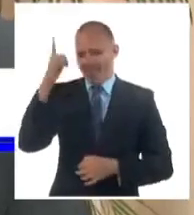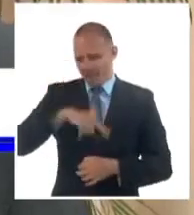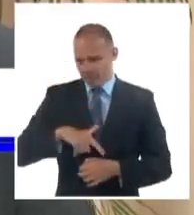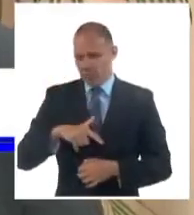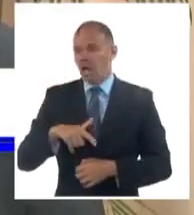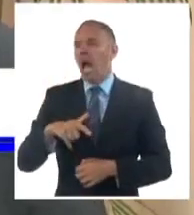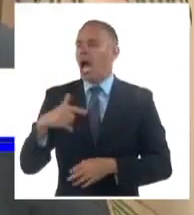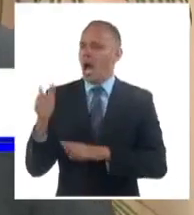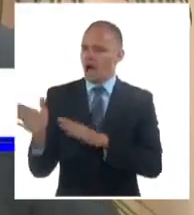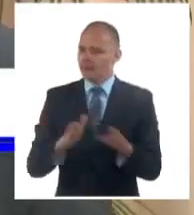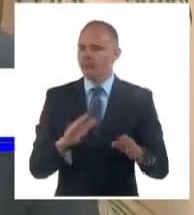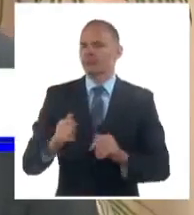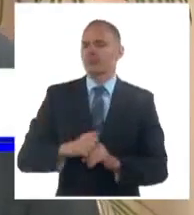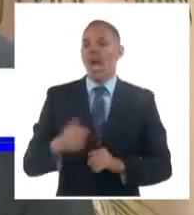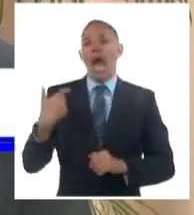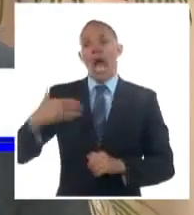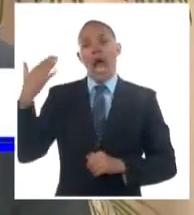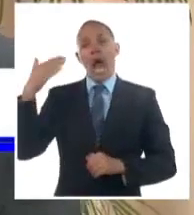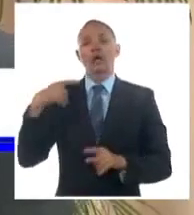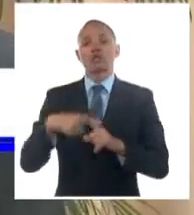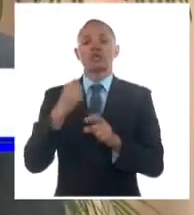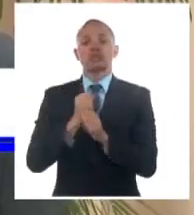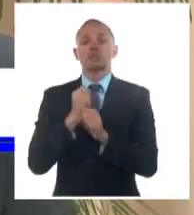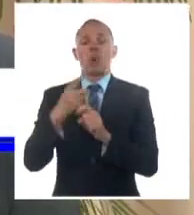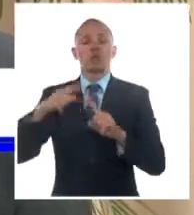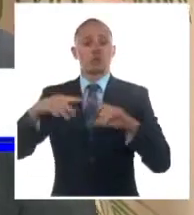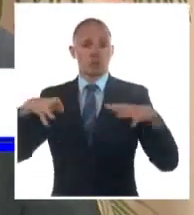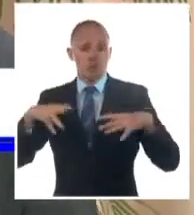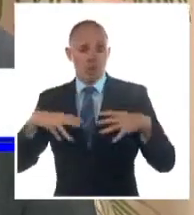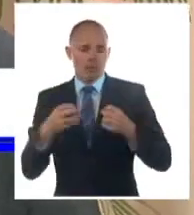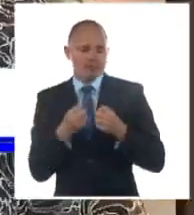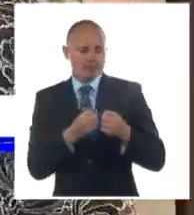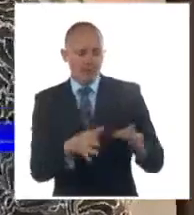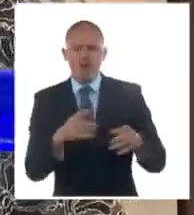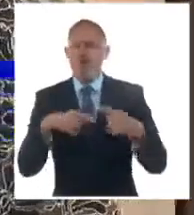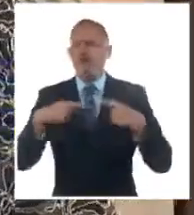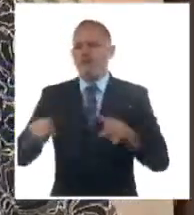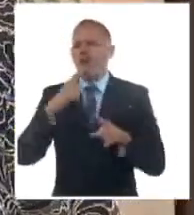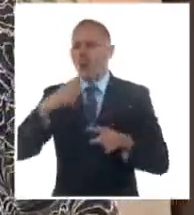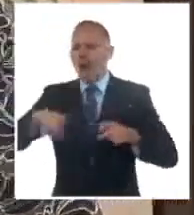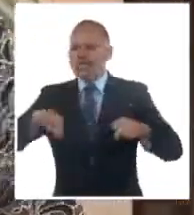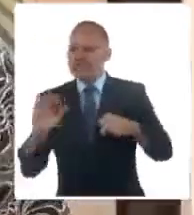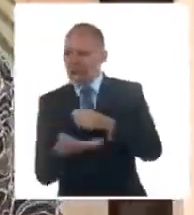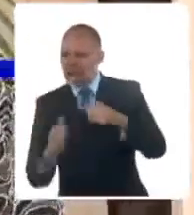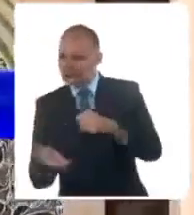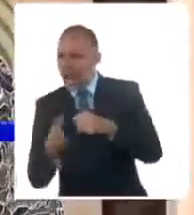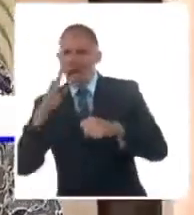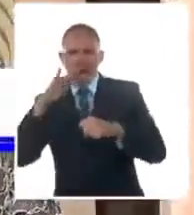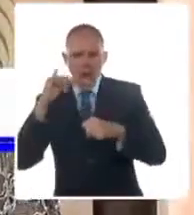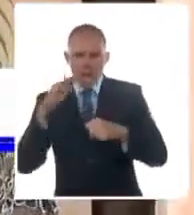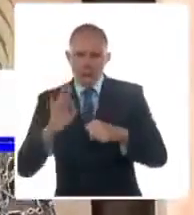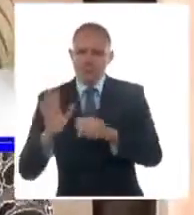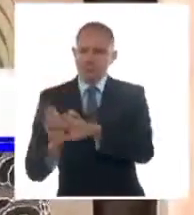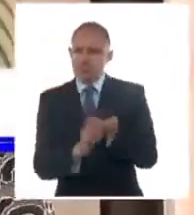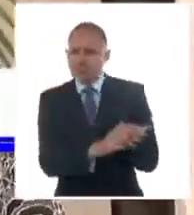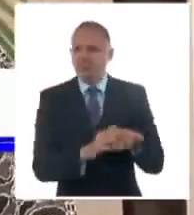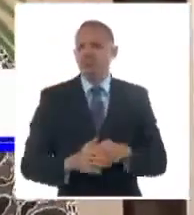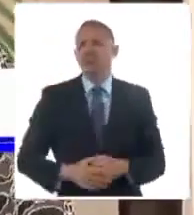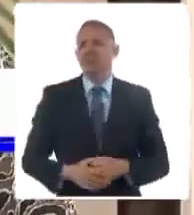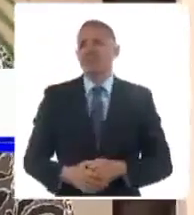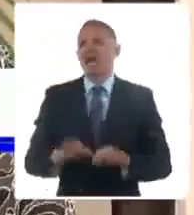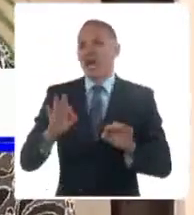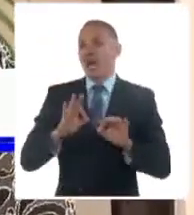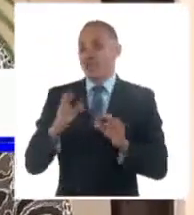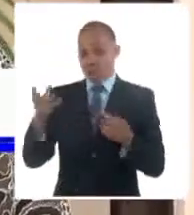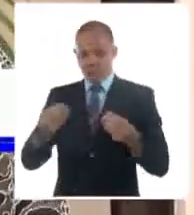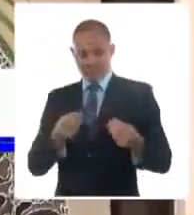que por ello lo hacía con mucho amor y con mucho regocijo por nuestra revolución. Un reconocimiento a todos los